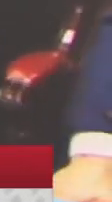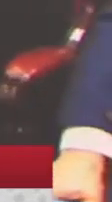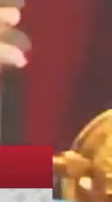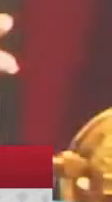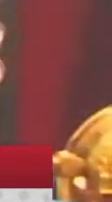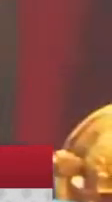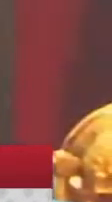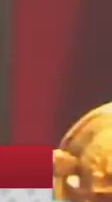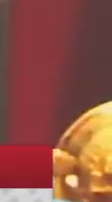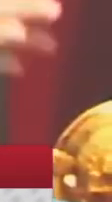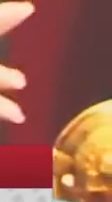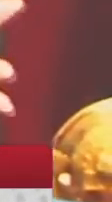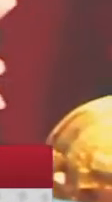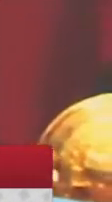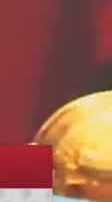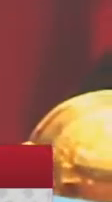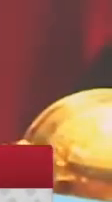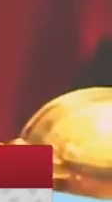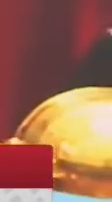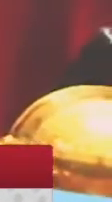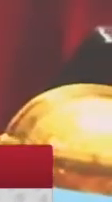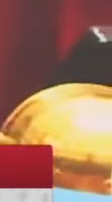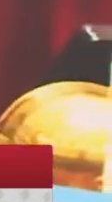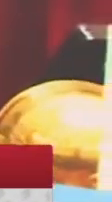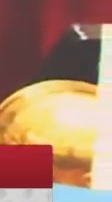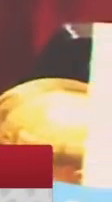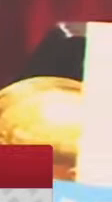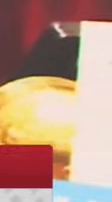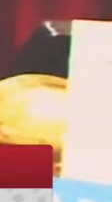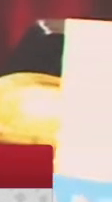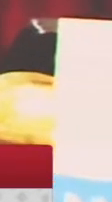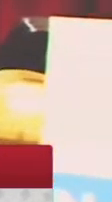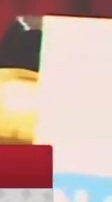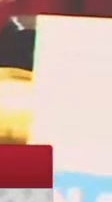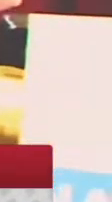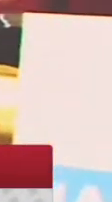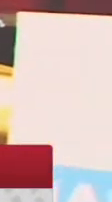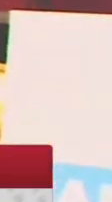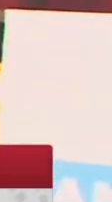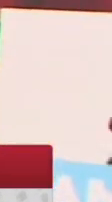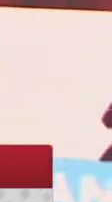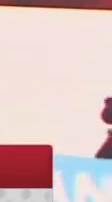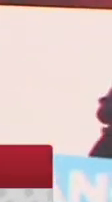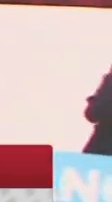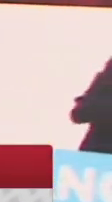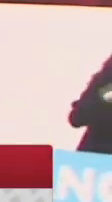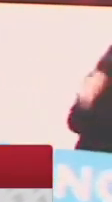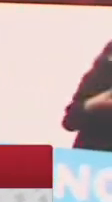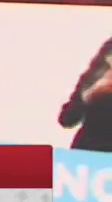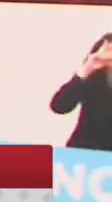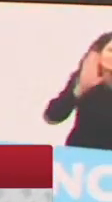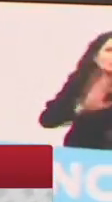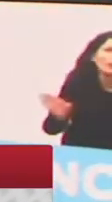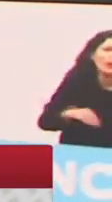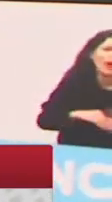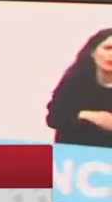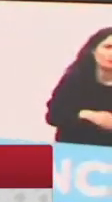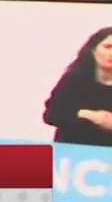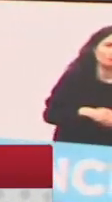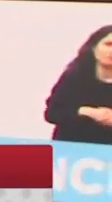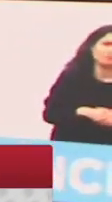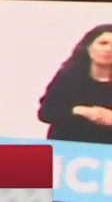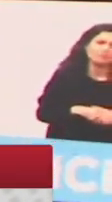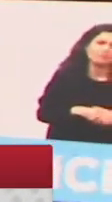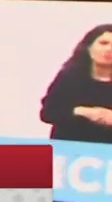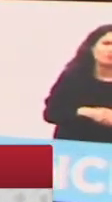preocupan muchísimo. Una, Otesur Los Sauces, donde allí está Máximo Kirchner, aunque Florencia quedó de lado, también implicados, en la cual